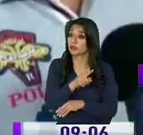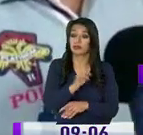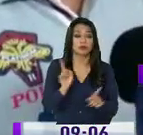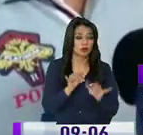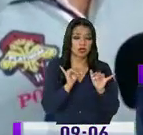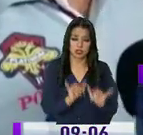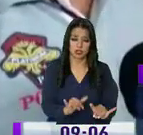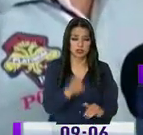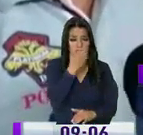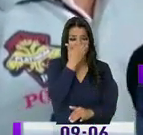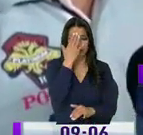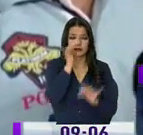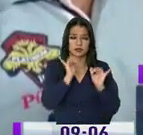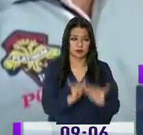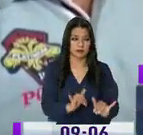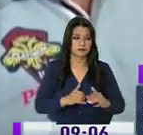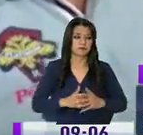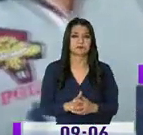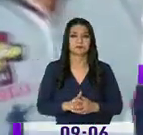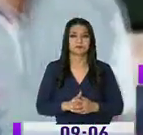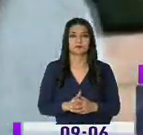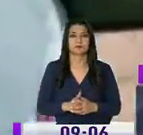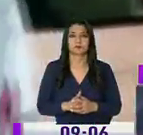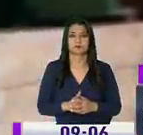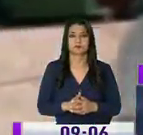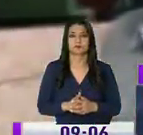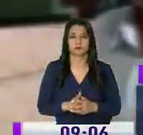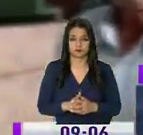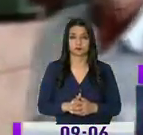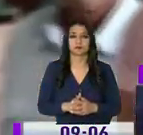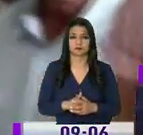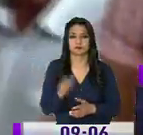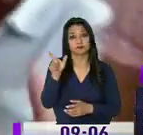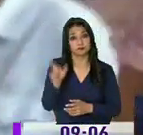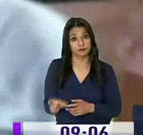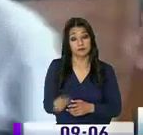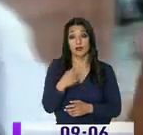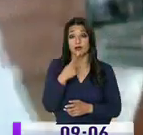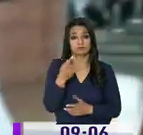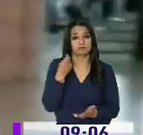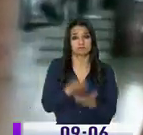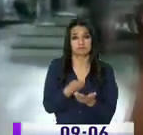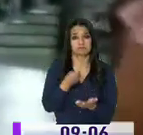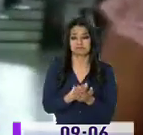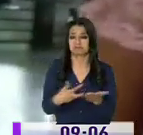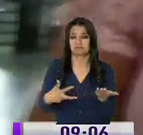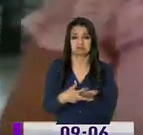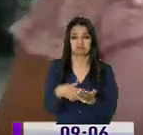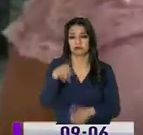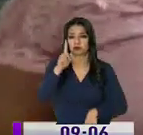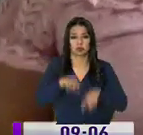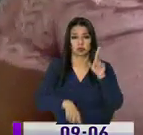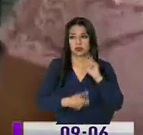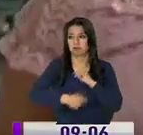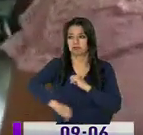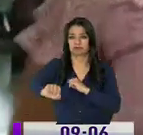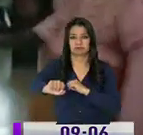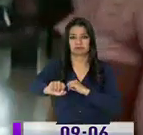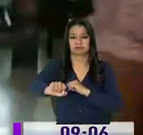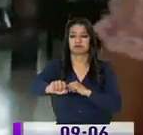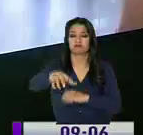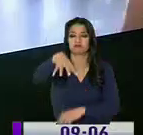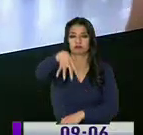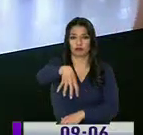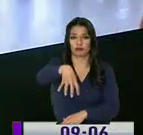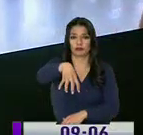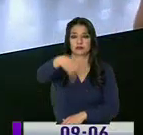aquí. Estaba aquí. Sí. Listo. Es uno de los usuarios que nos dice que no ha podido encontrar pasaje todavía para ir a la provincia